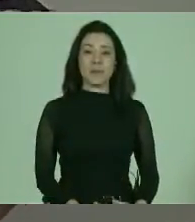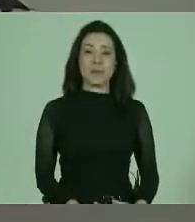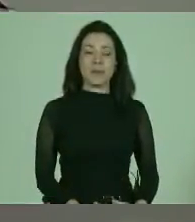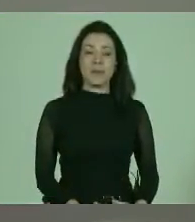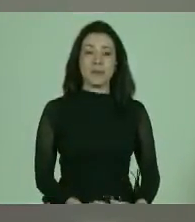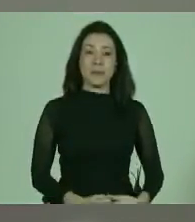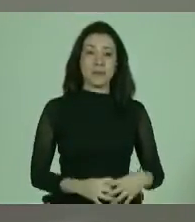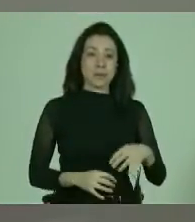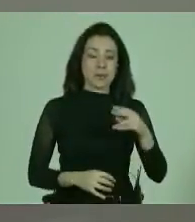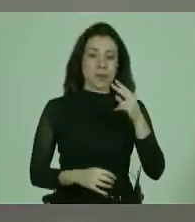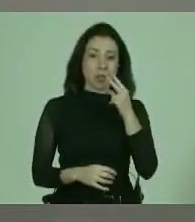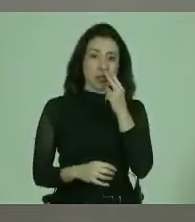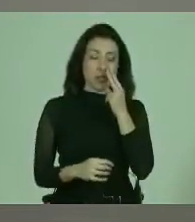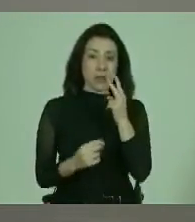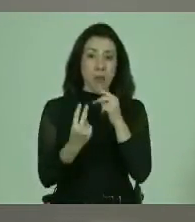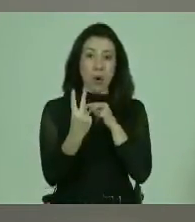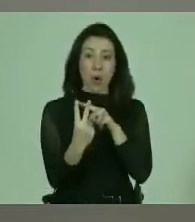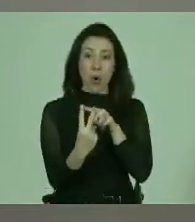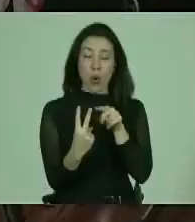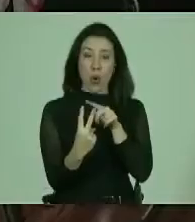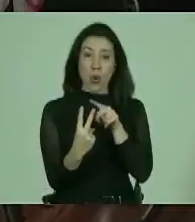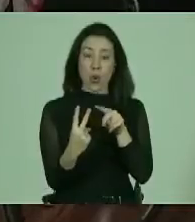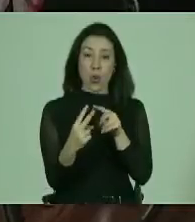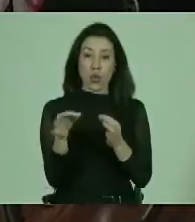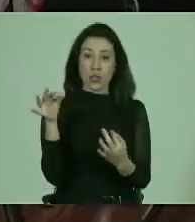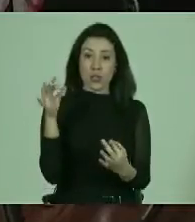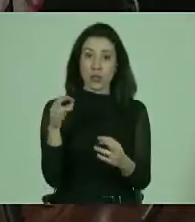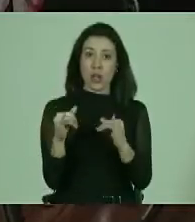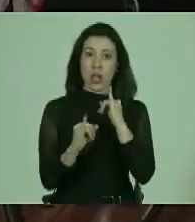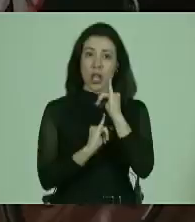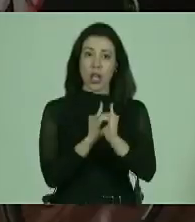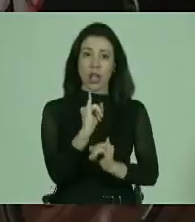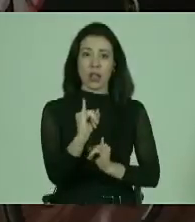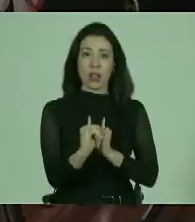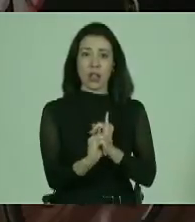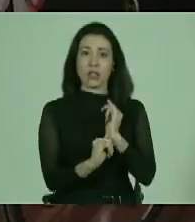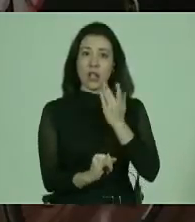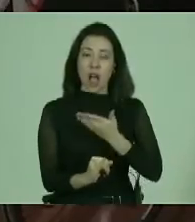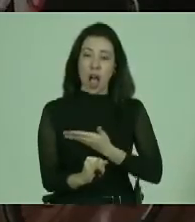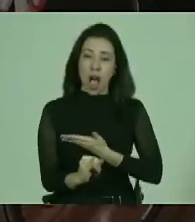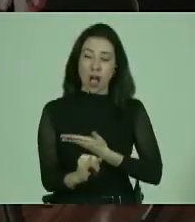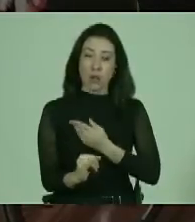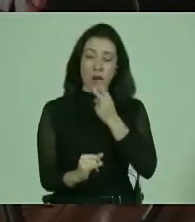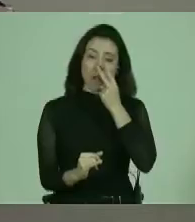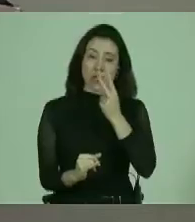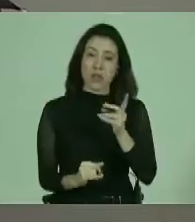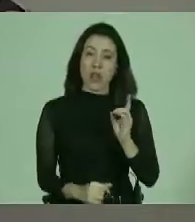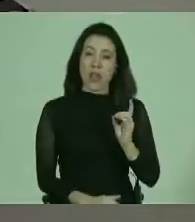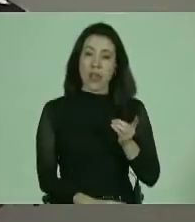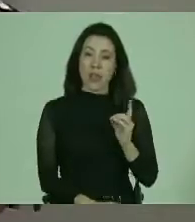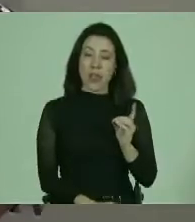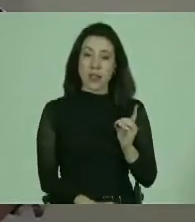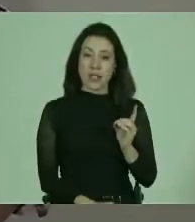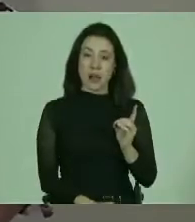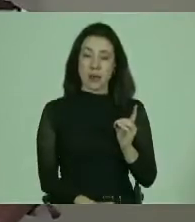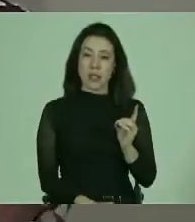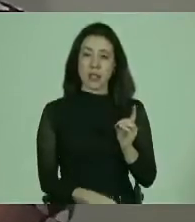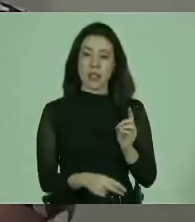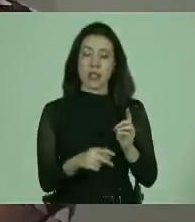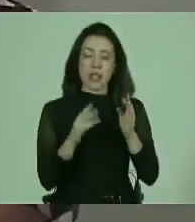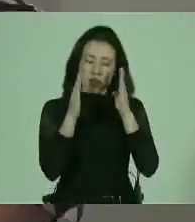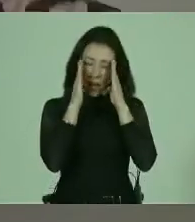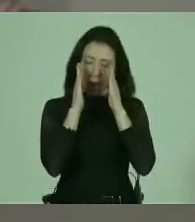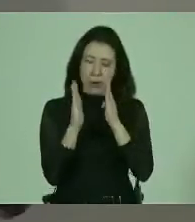si miramos los dos instrumentos internacionales tienen una concepción de la discapacidad que hace